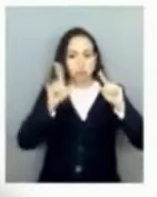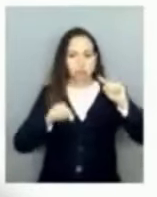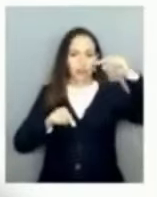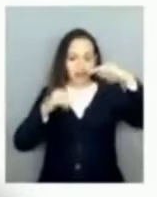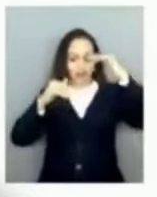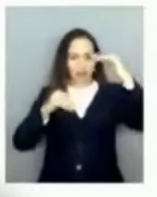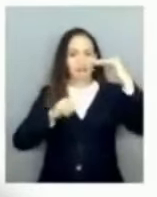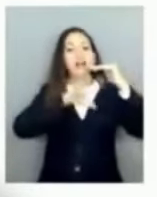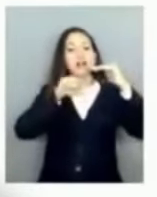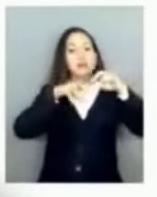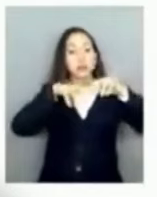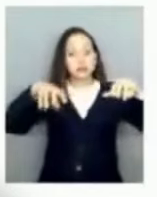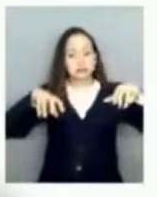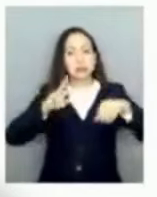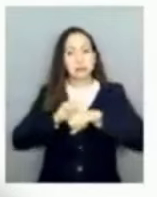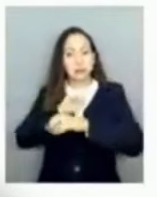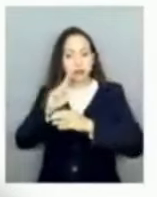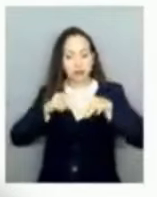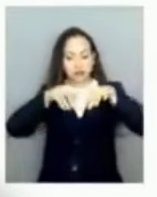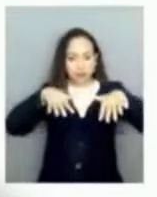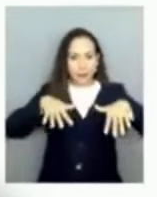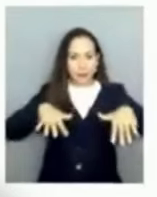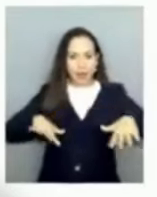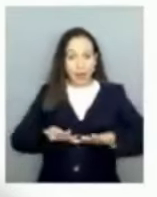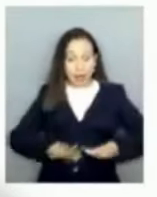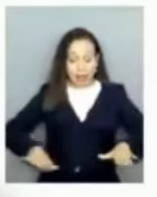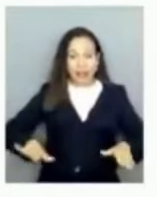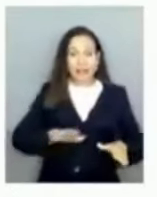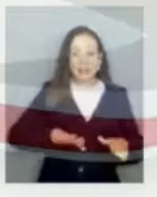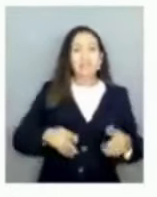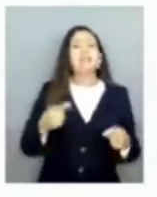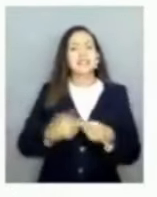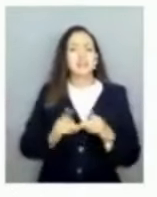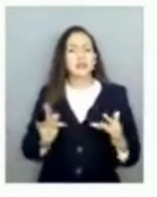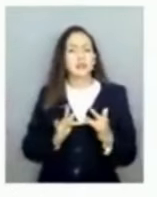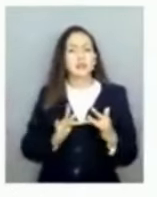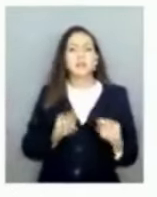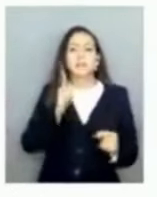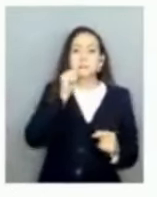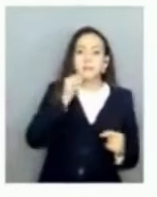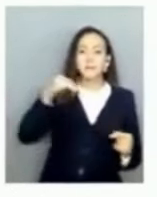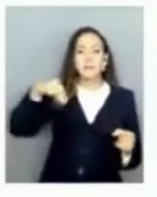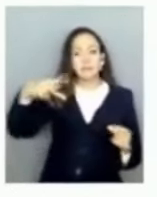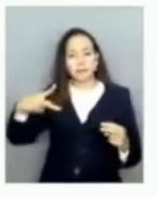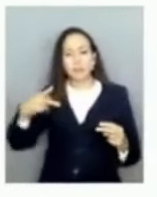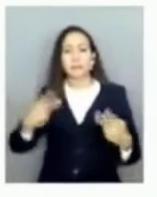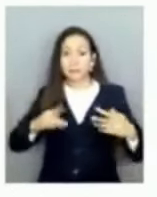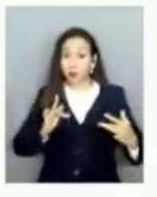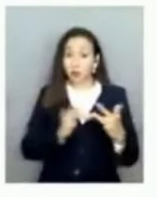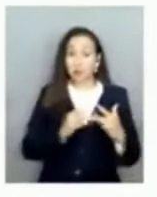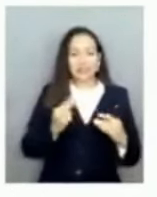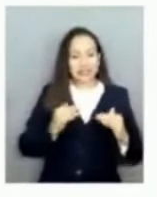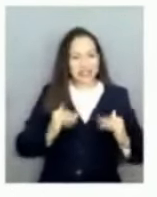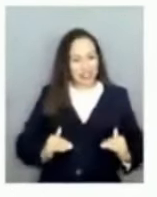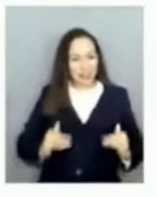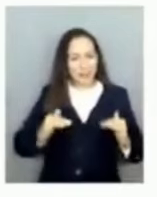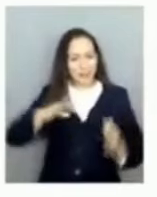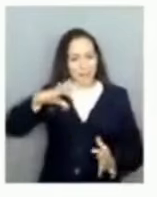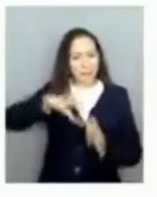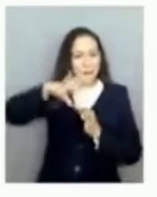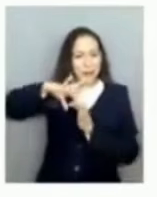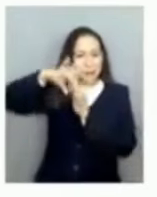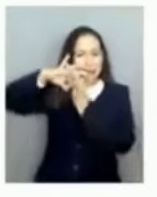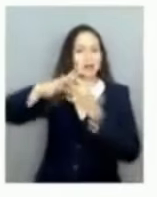claro no podemos caer en la salida fácil no podemos empezar de cero el contexto tan complejo Que vive